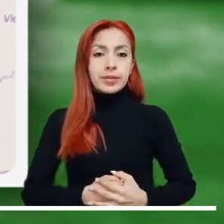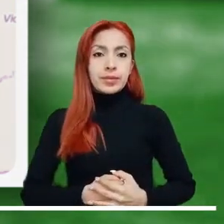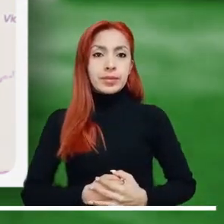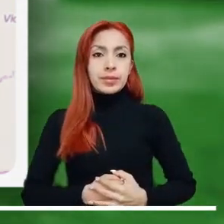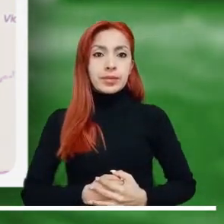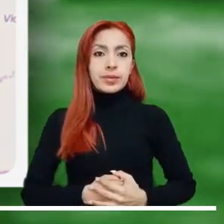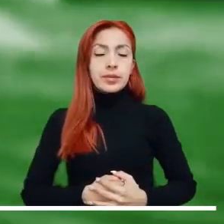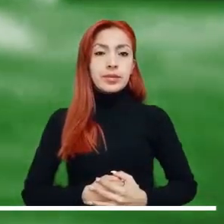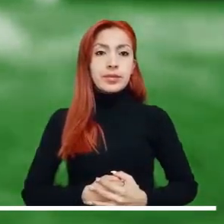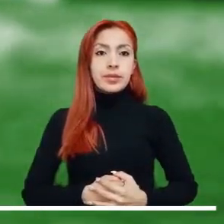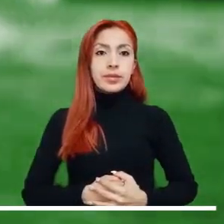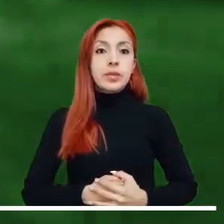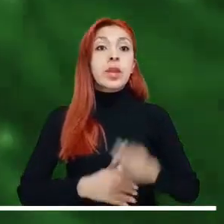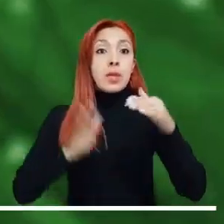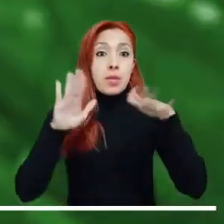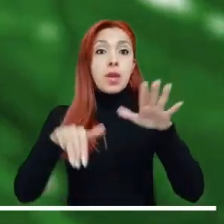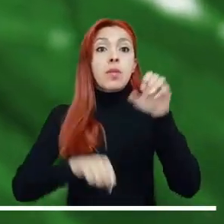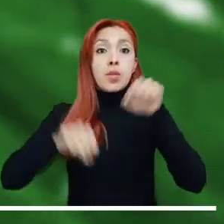y Nopsa.